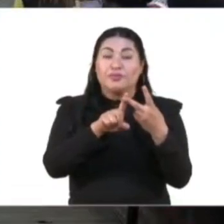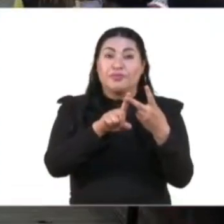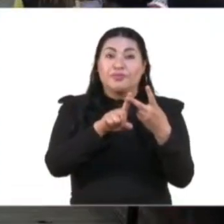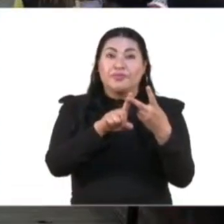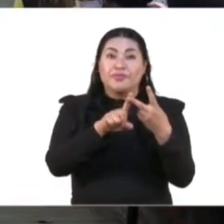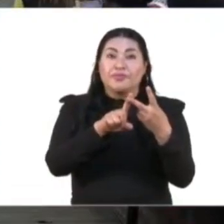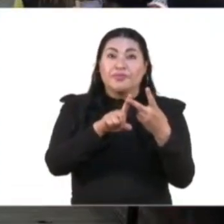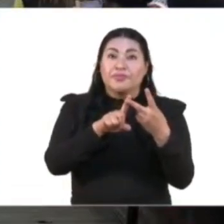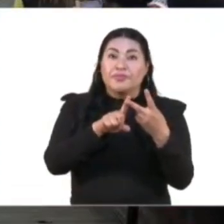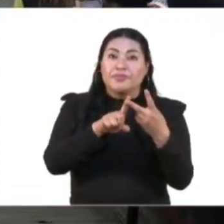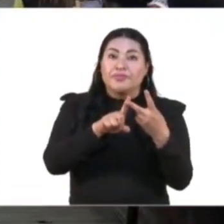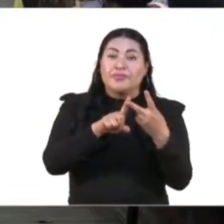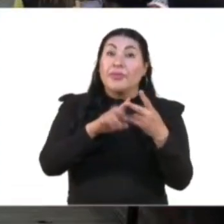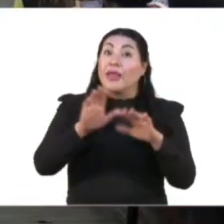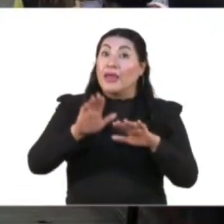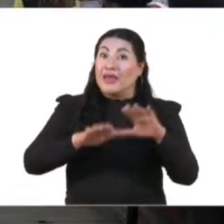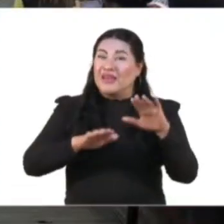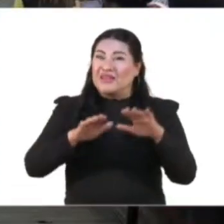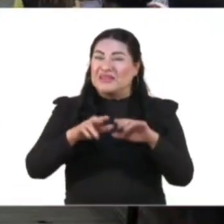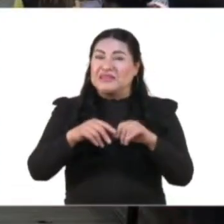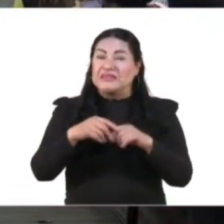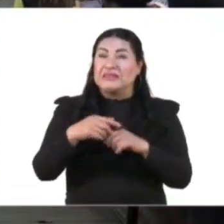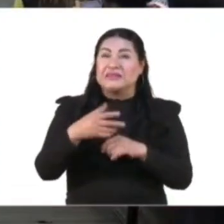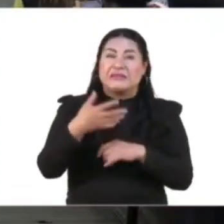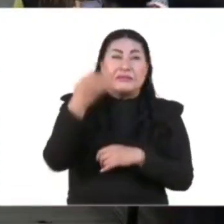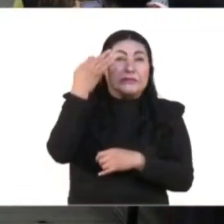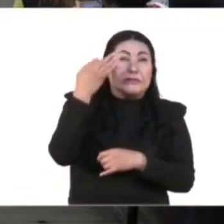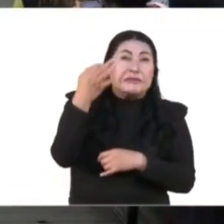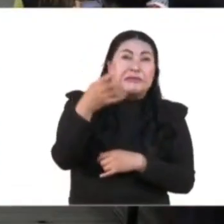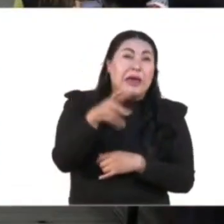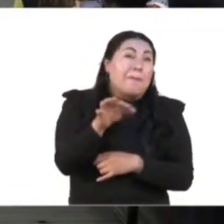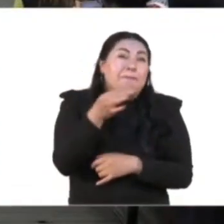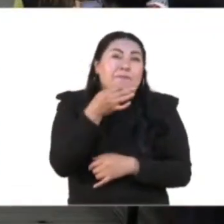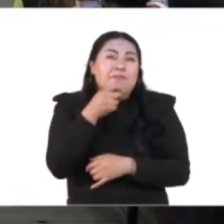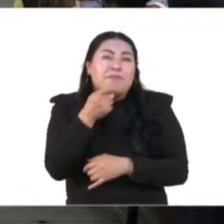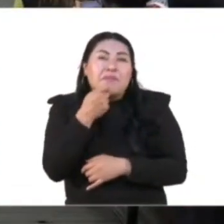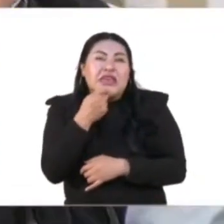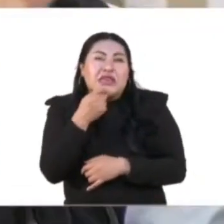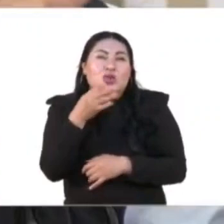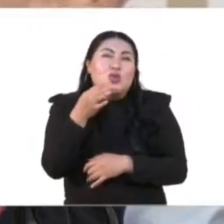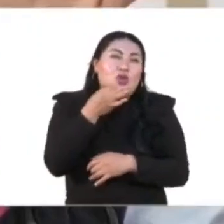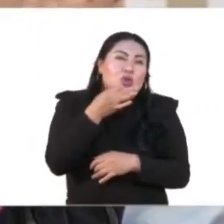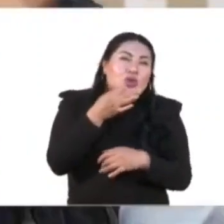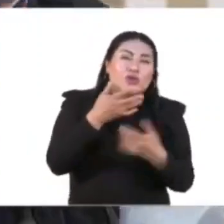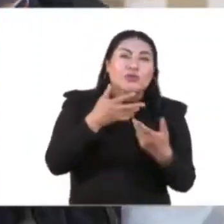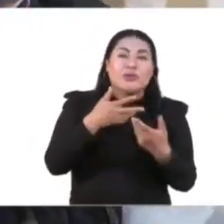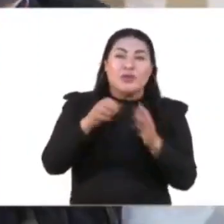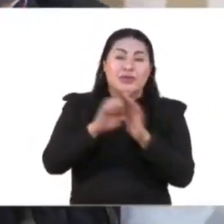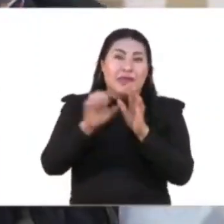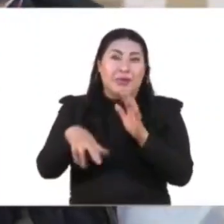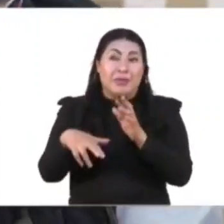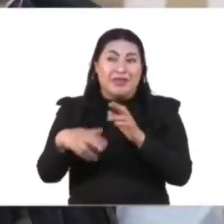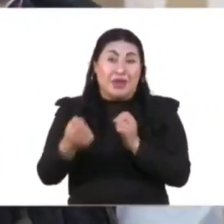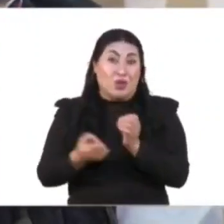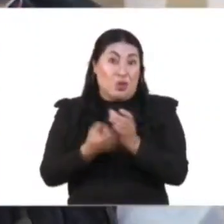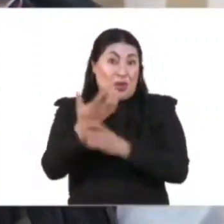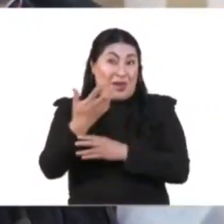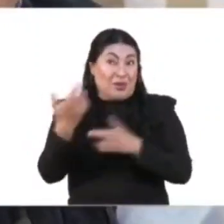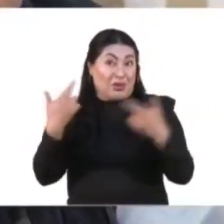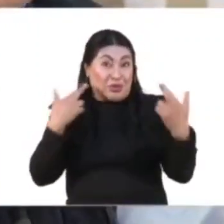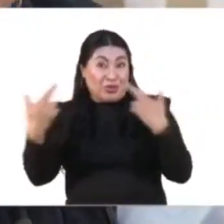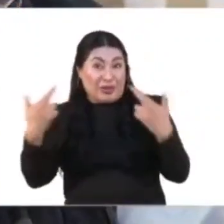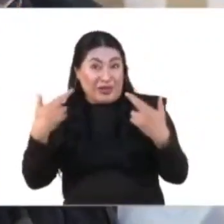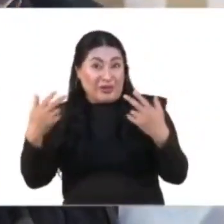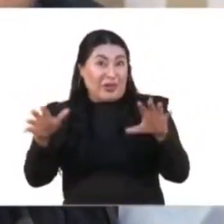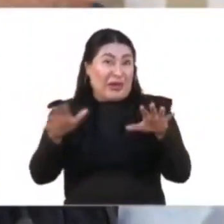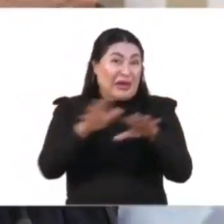se lleva tiempo, unos minutos, ¿no? de que tenía el otro sonido al nuevo sonido. Y si